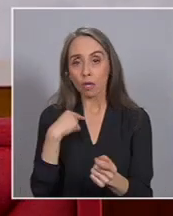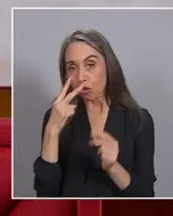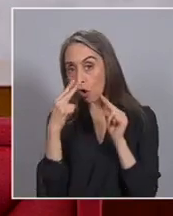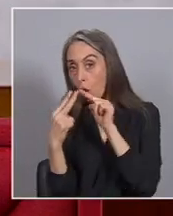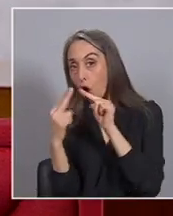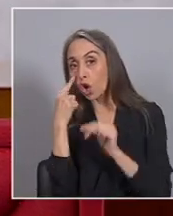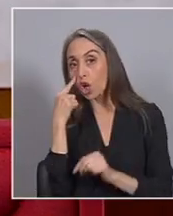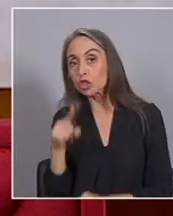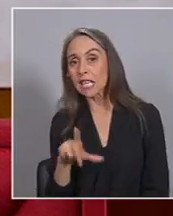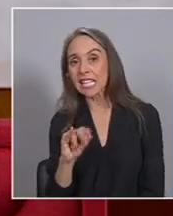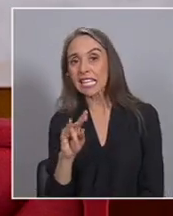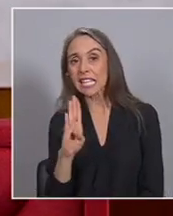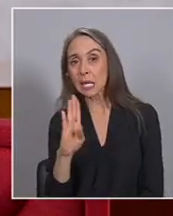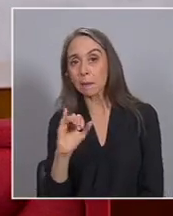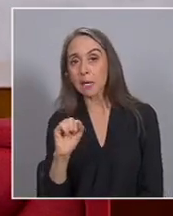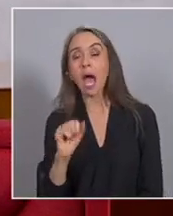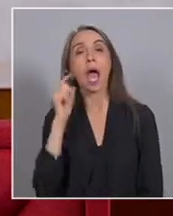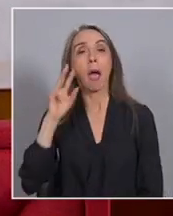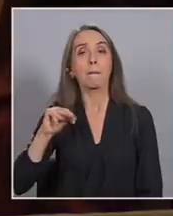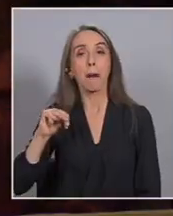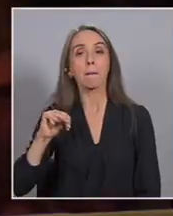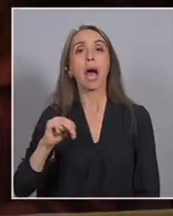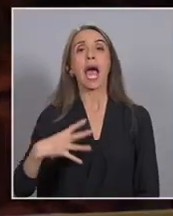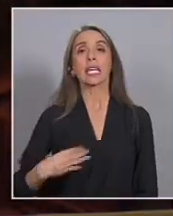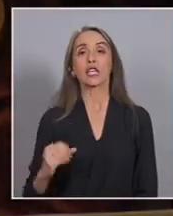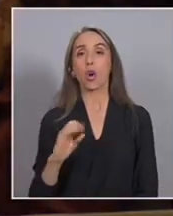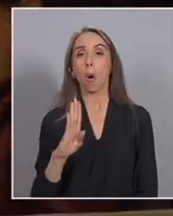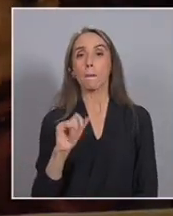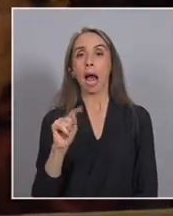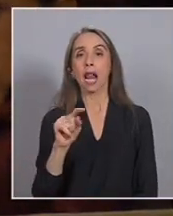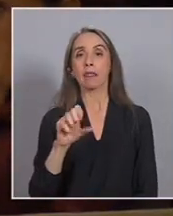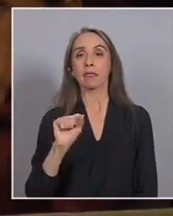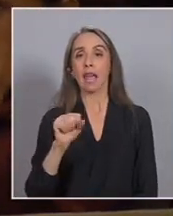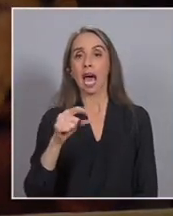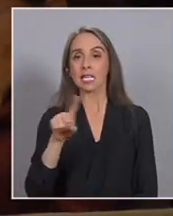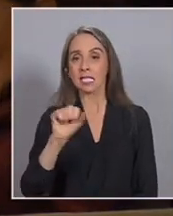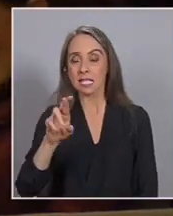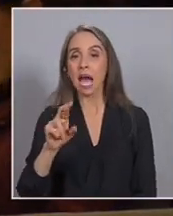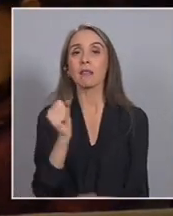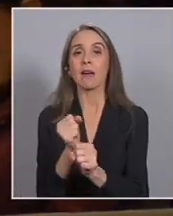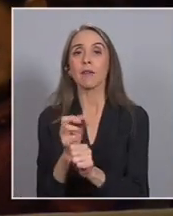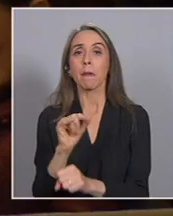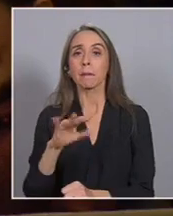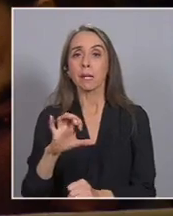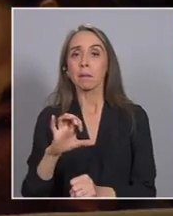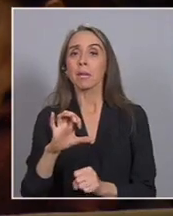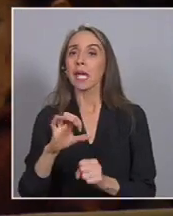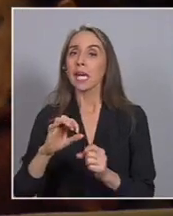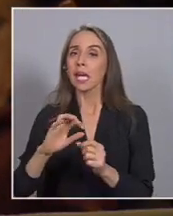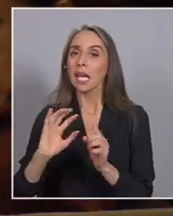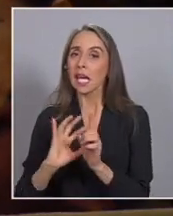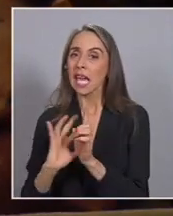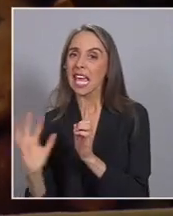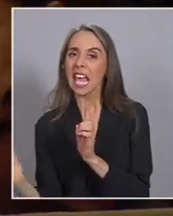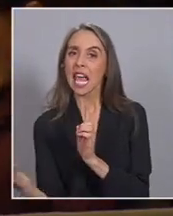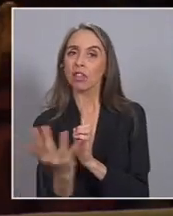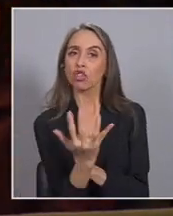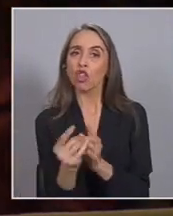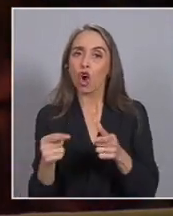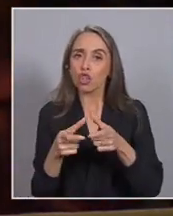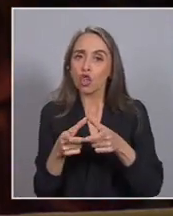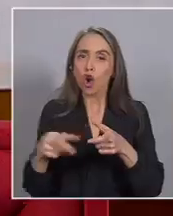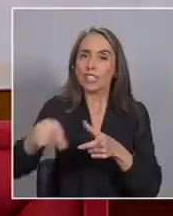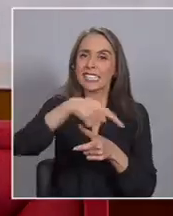Lidia, madre de Baltasar, trabajadora de la PYME Entorno Circular. ¿Qué nos dijo Lidia?